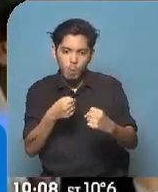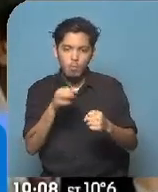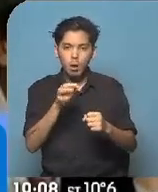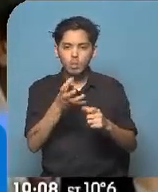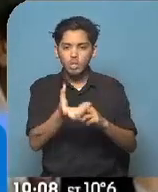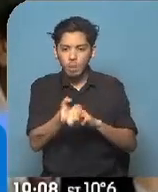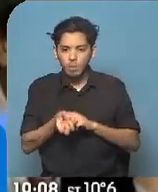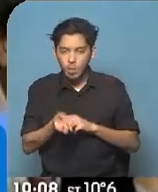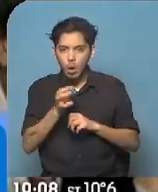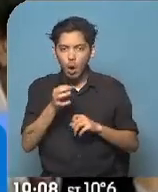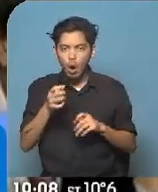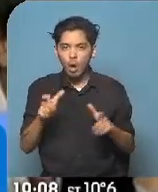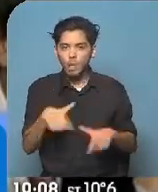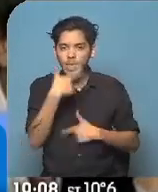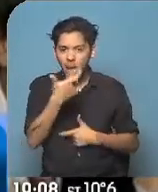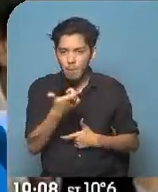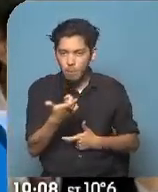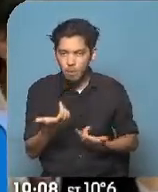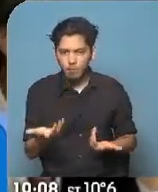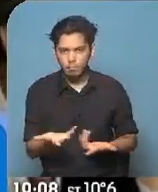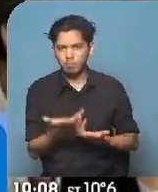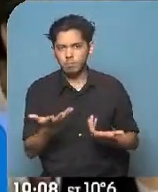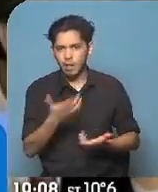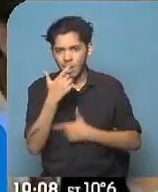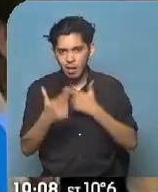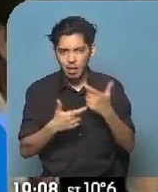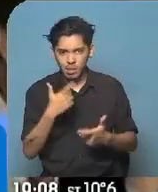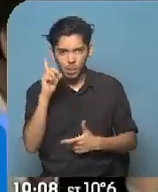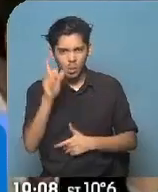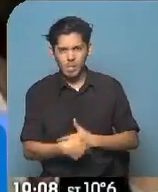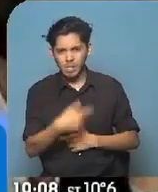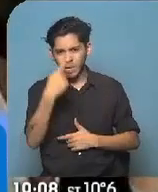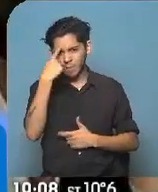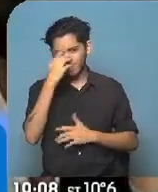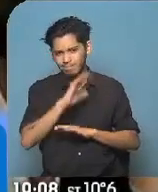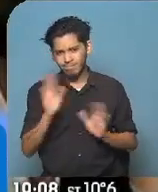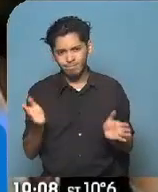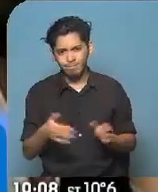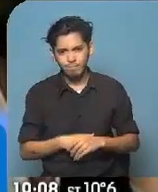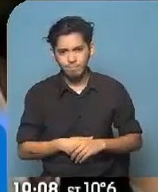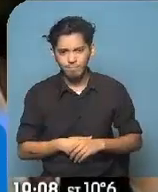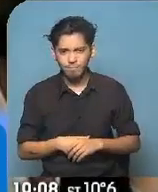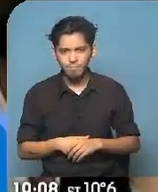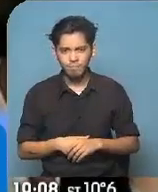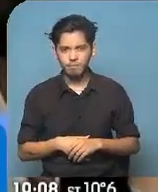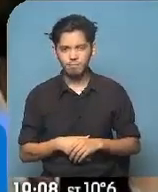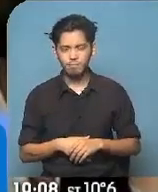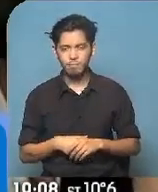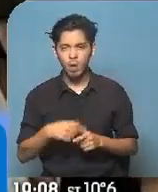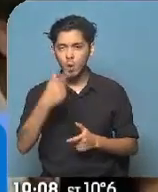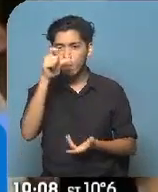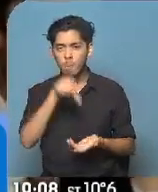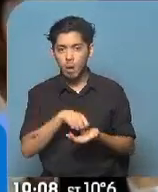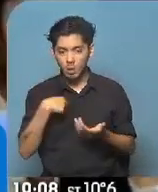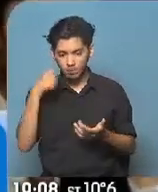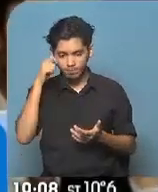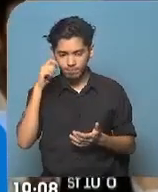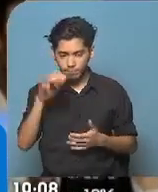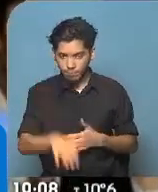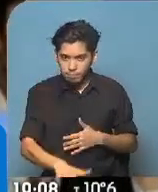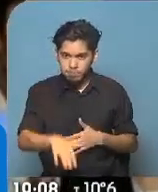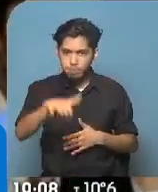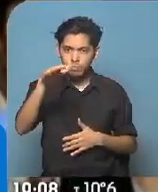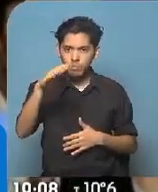quemó es sorprendente es sorprendente en un país que yo me he criado escuchando